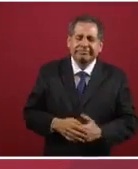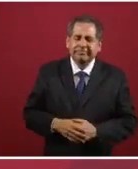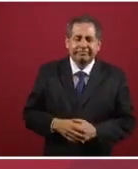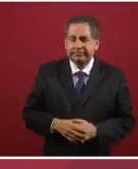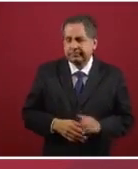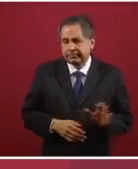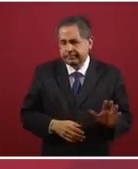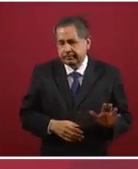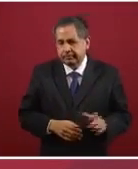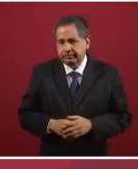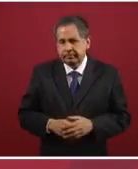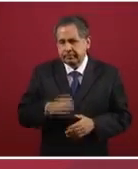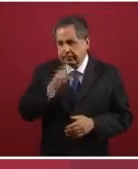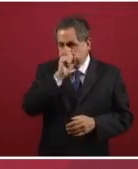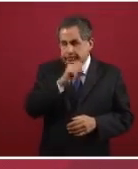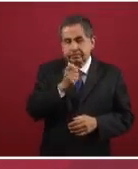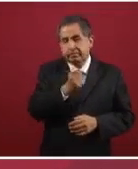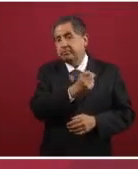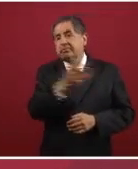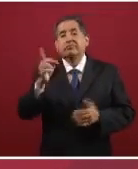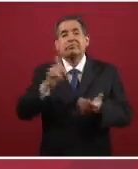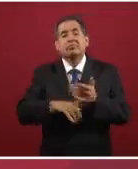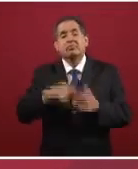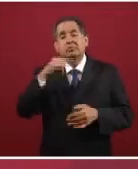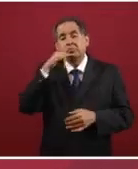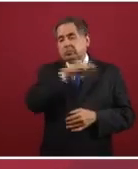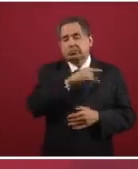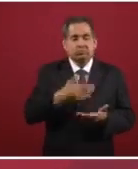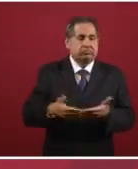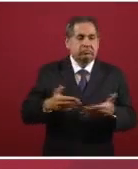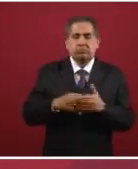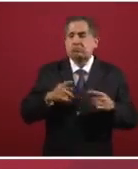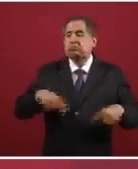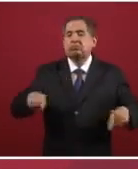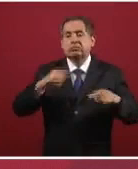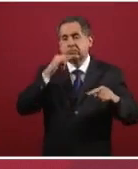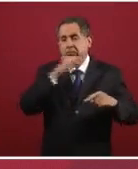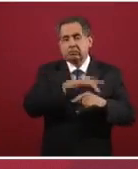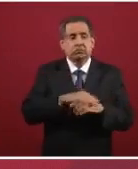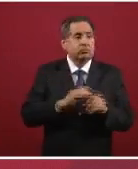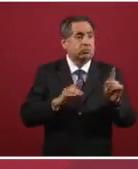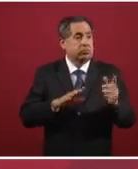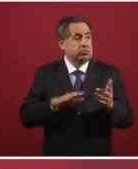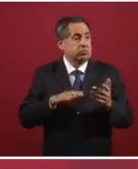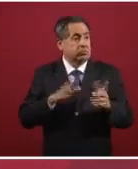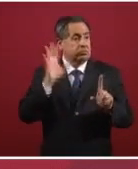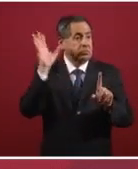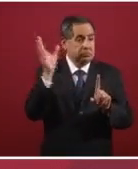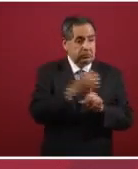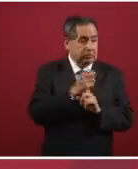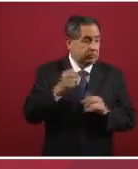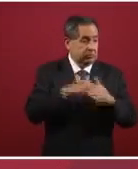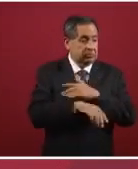porque también hay mucha hipocresía, ¿no? Ahora, que cae alguien, ¿no?